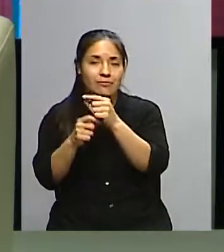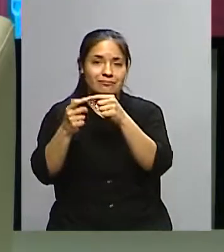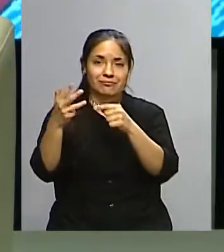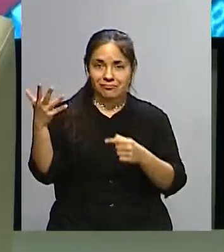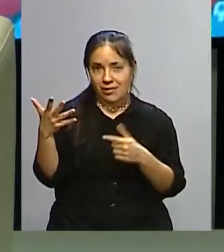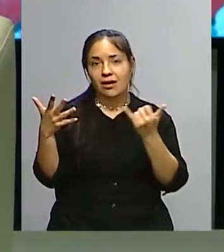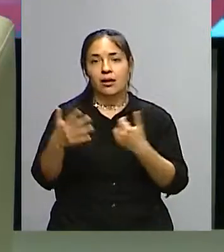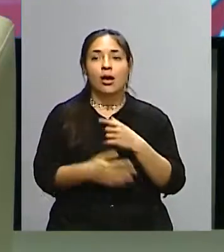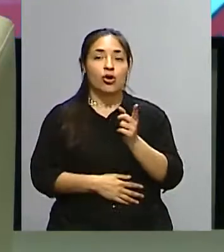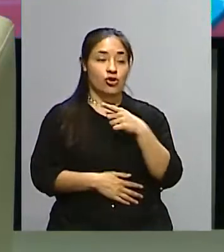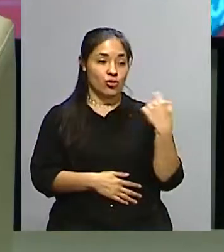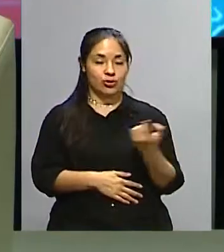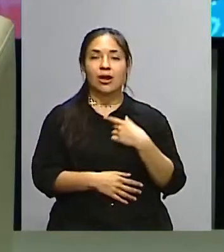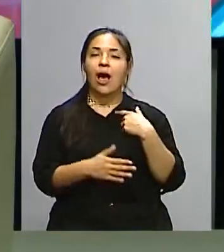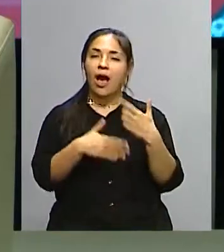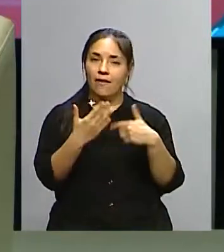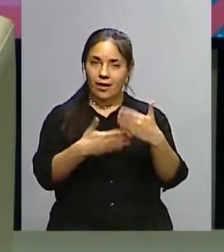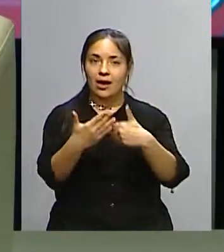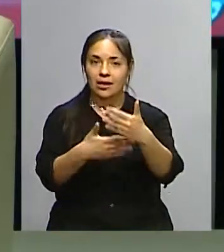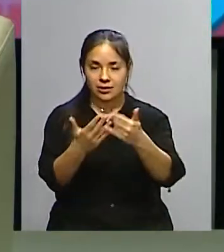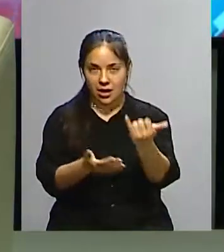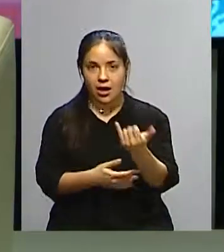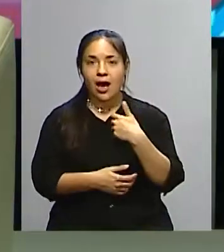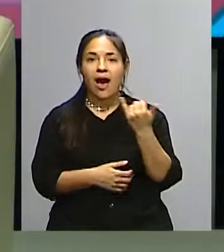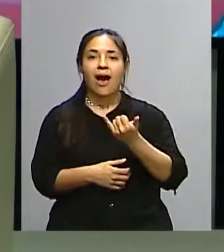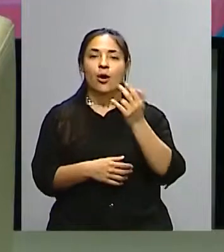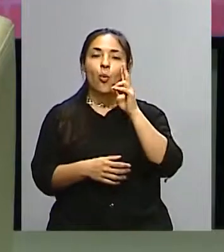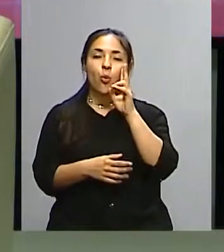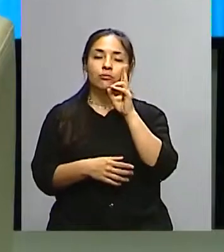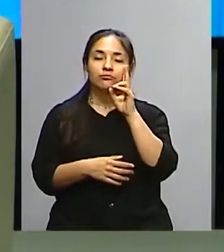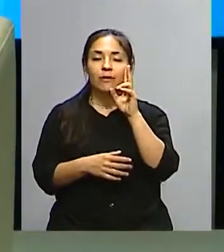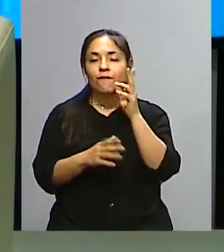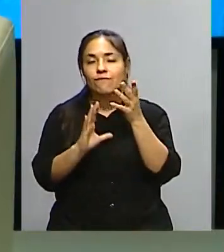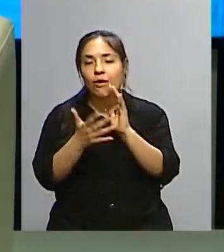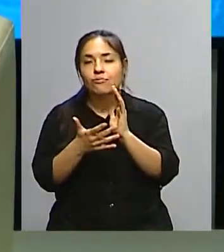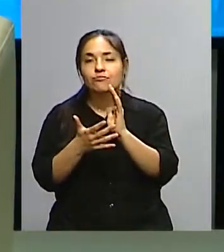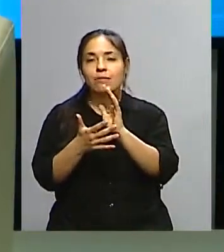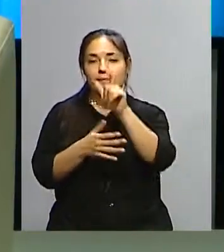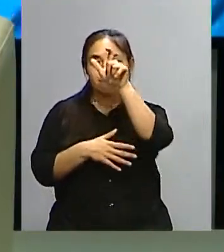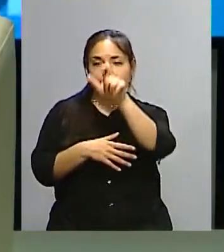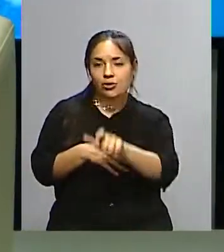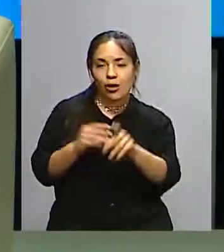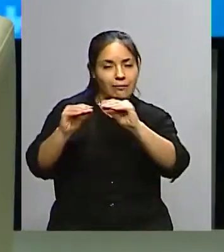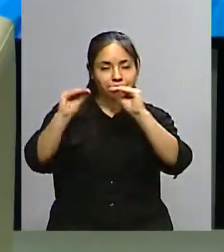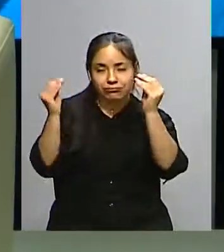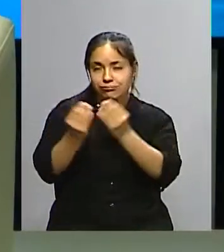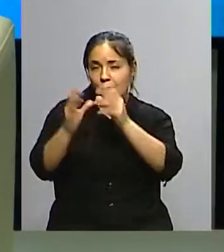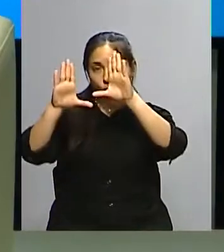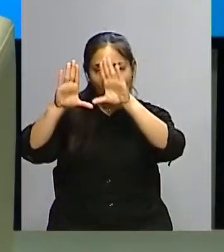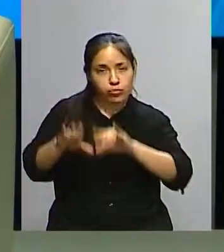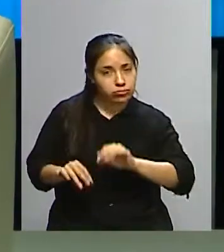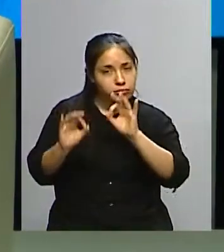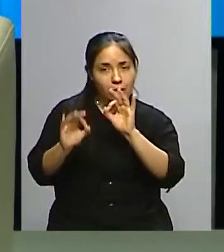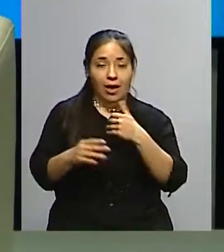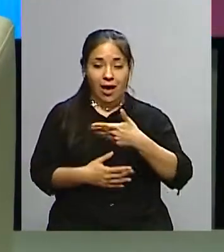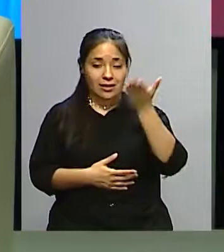ese punto. Hay una mirada bastante integral respecto al sistema de cuidados. Afortunadamente, hace poco se aprobó la